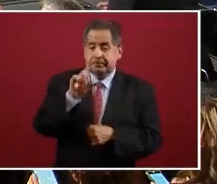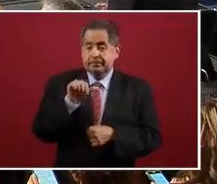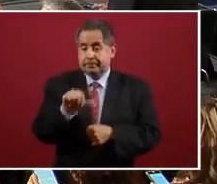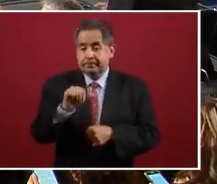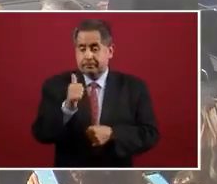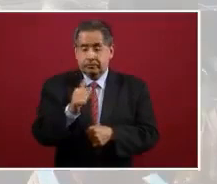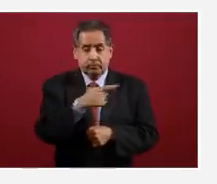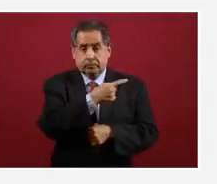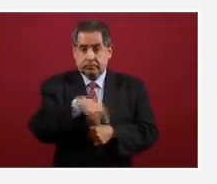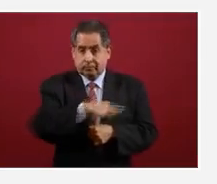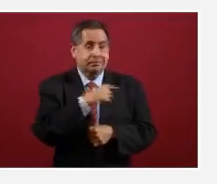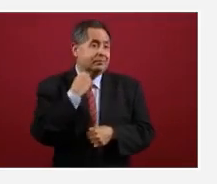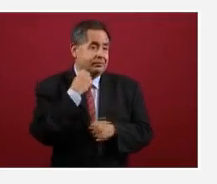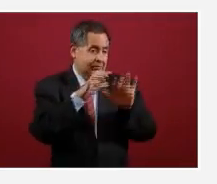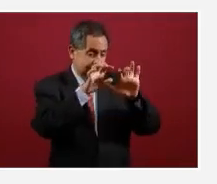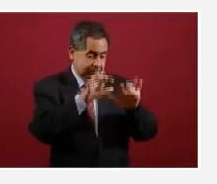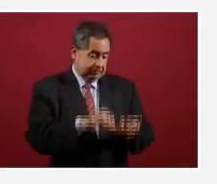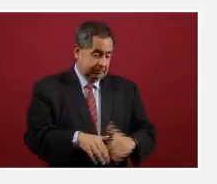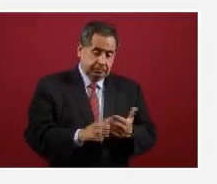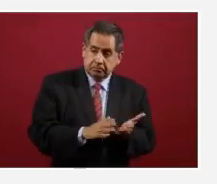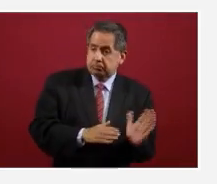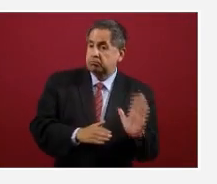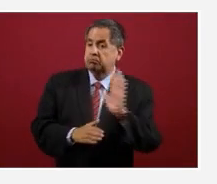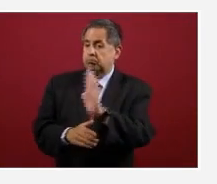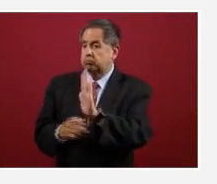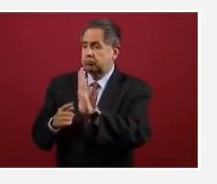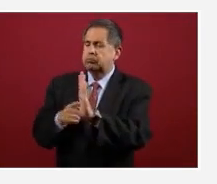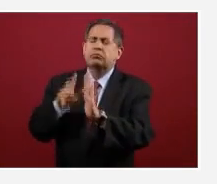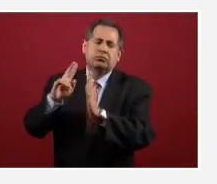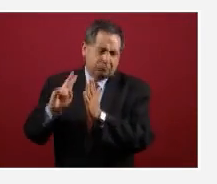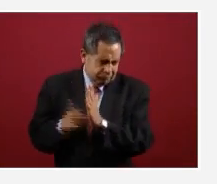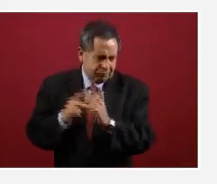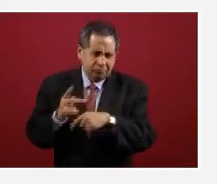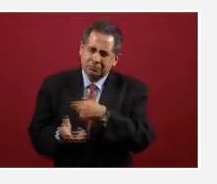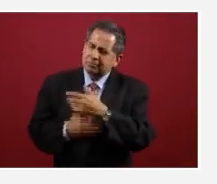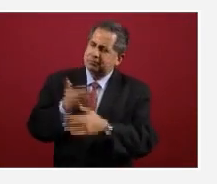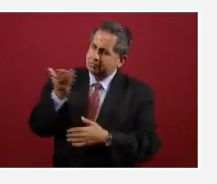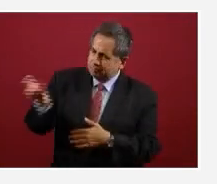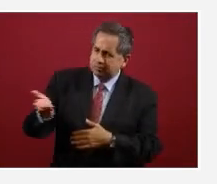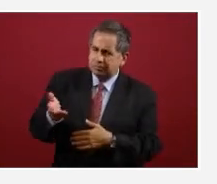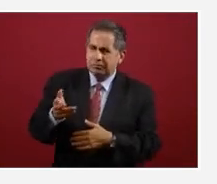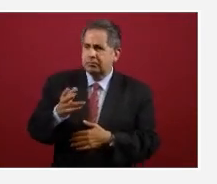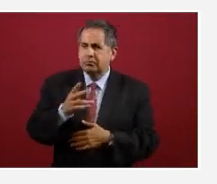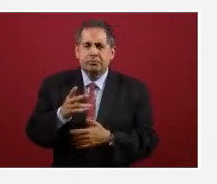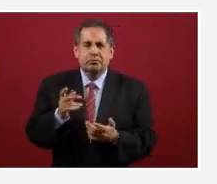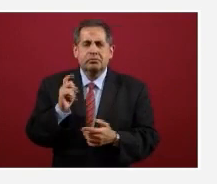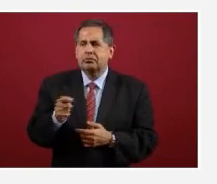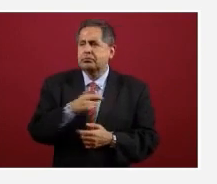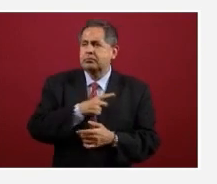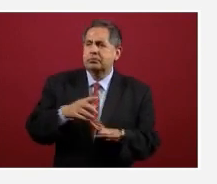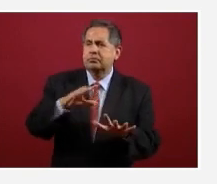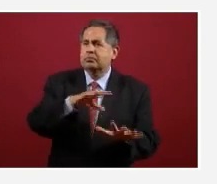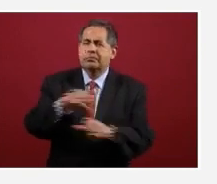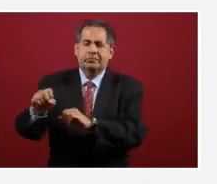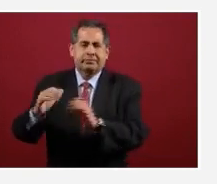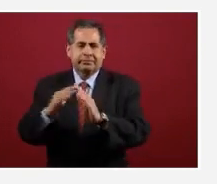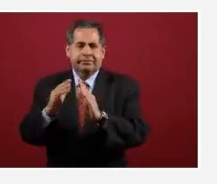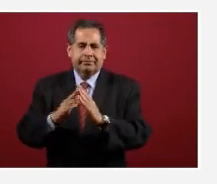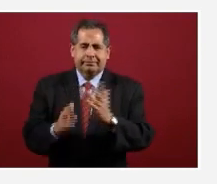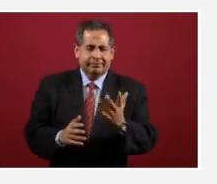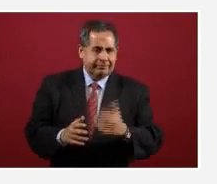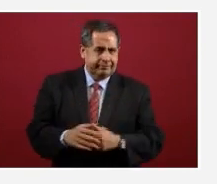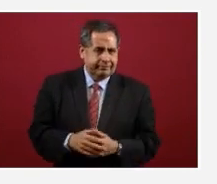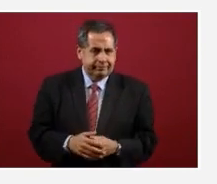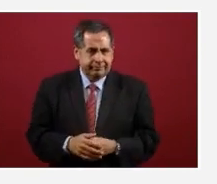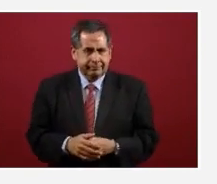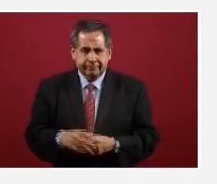presentaron un escrito donde ratifican hecho y ratifican los hechos y así como en